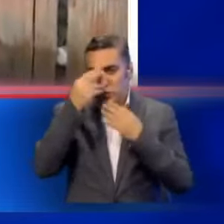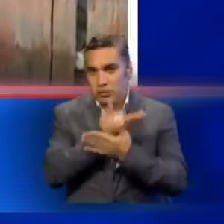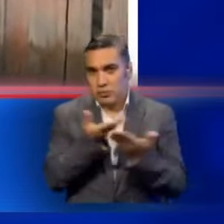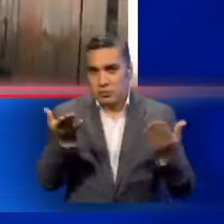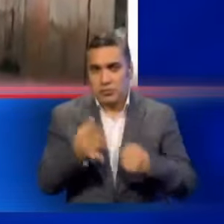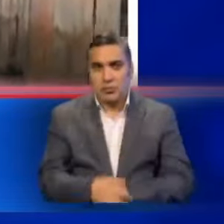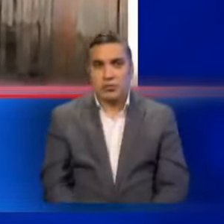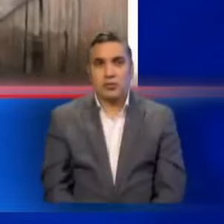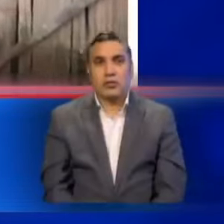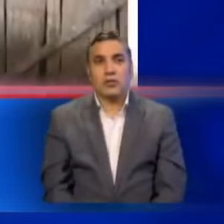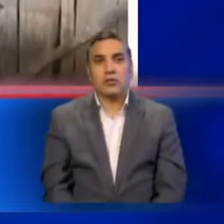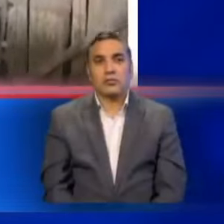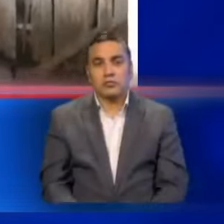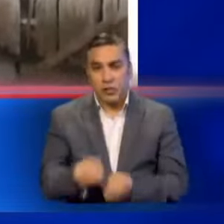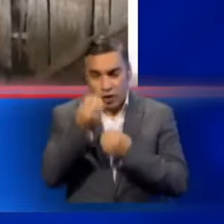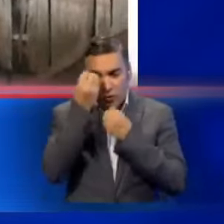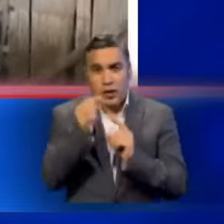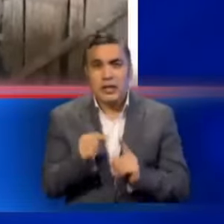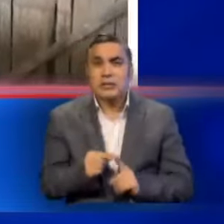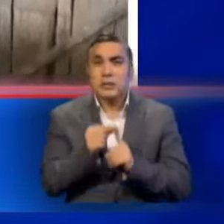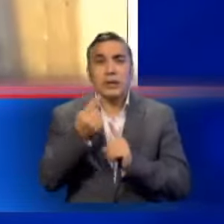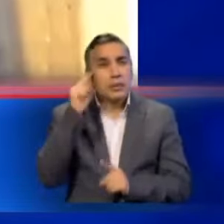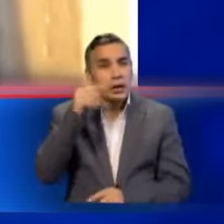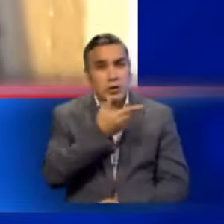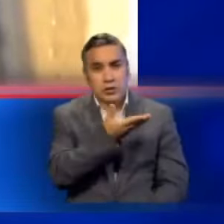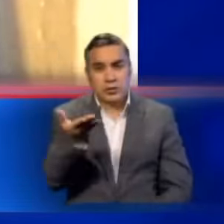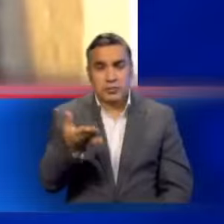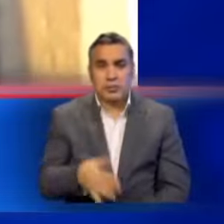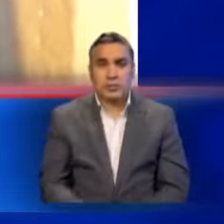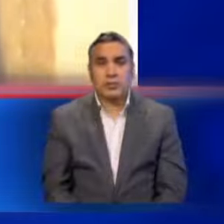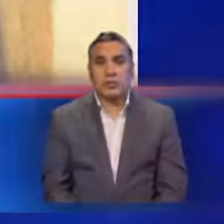de El Noticiero. Información de primera línea.